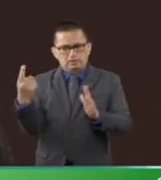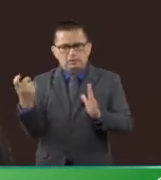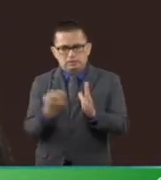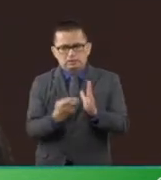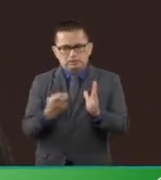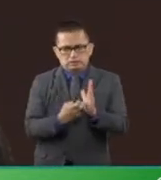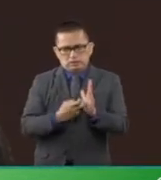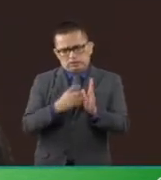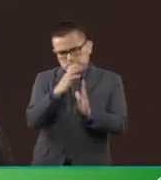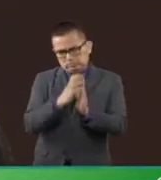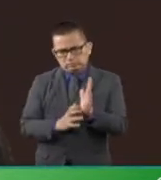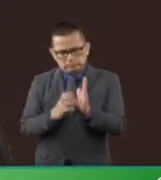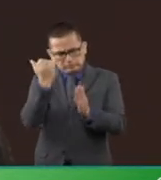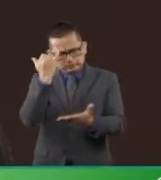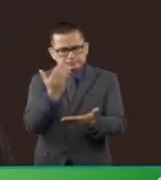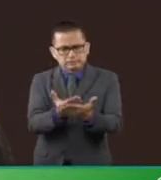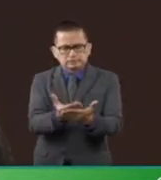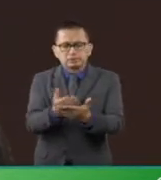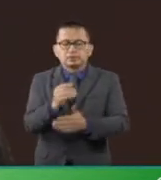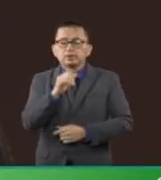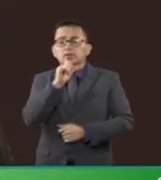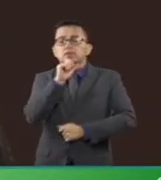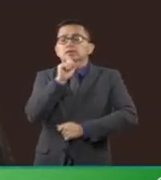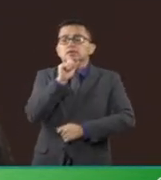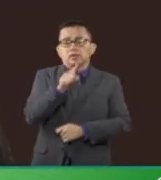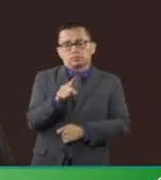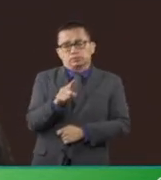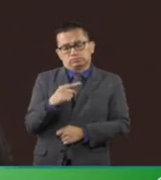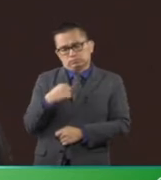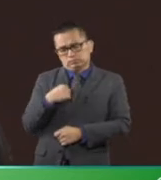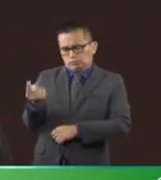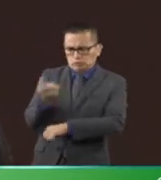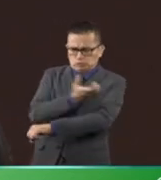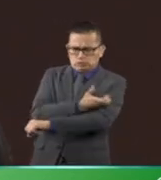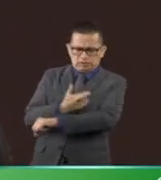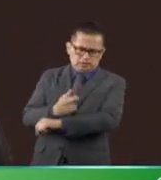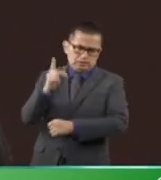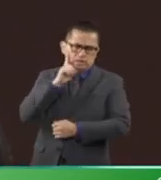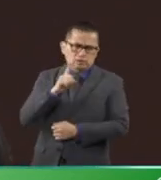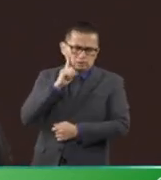esta iniciativa, y por supuesto a